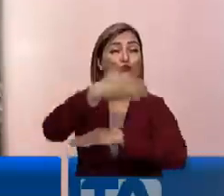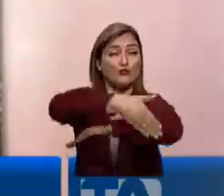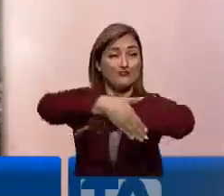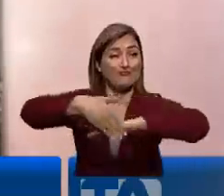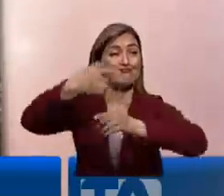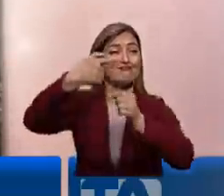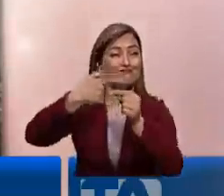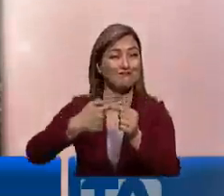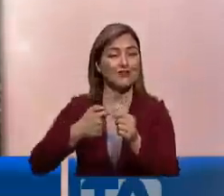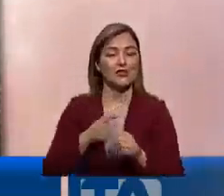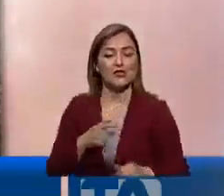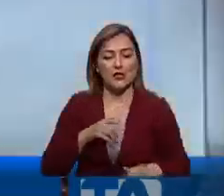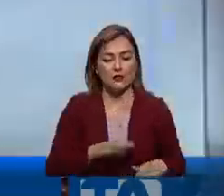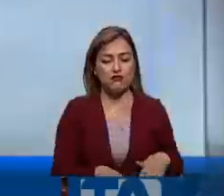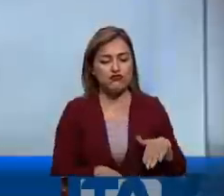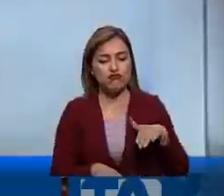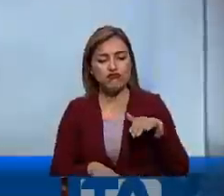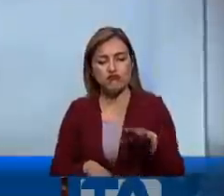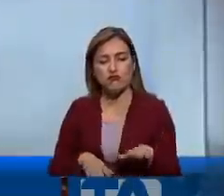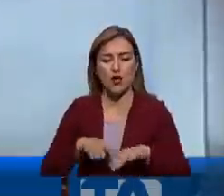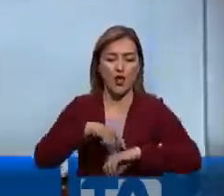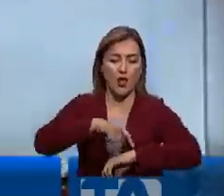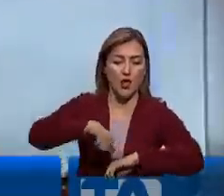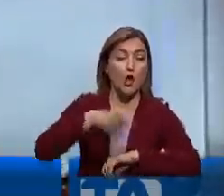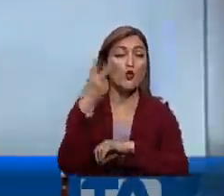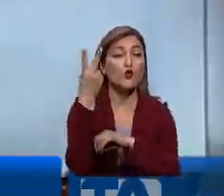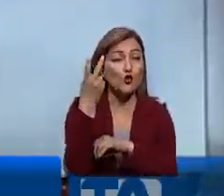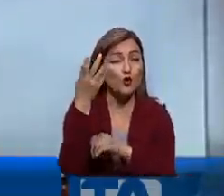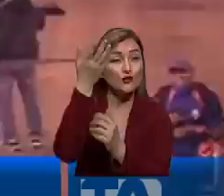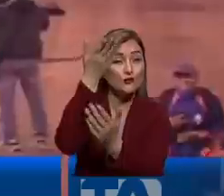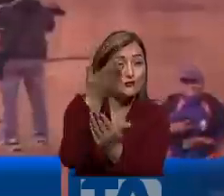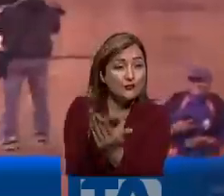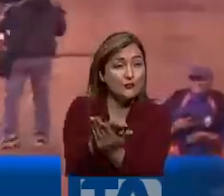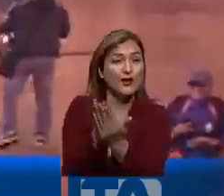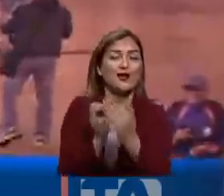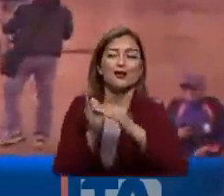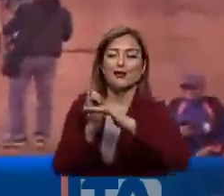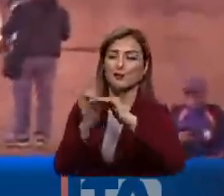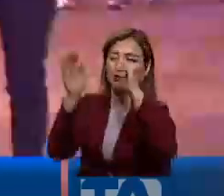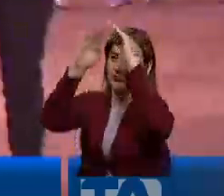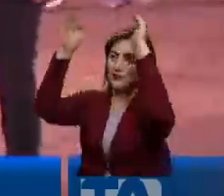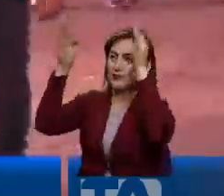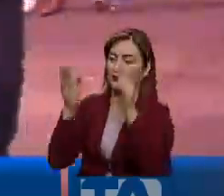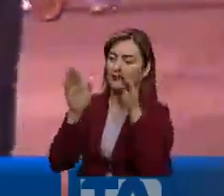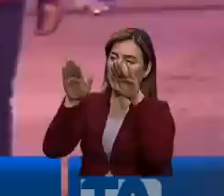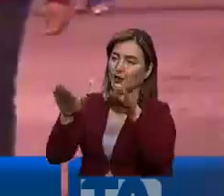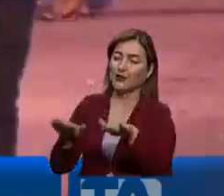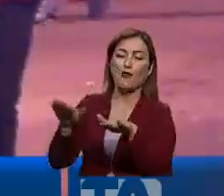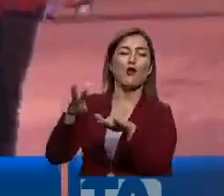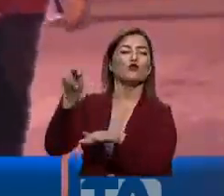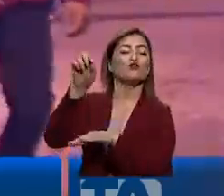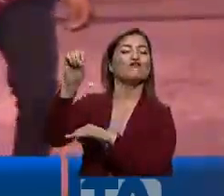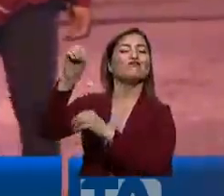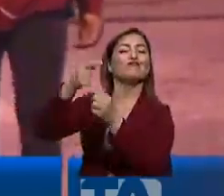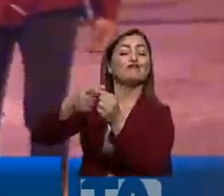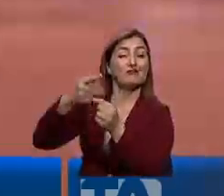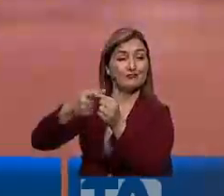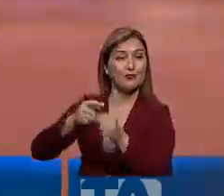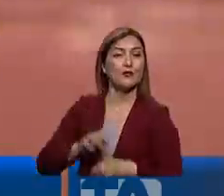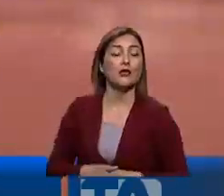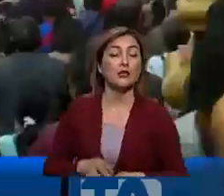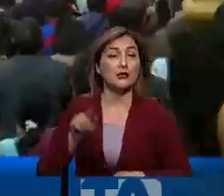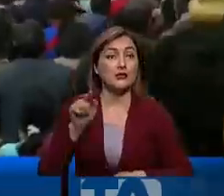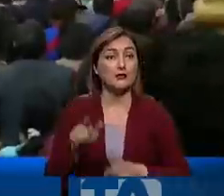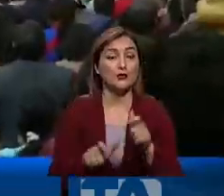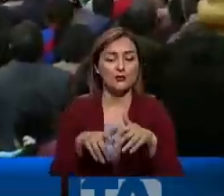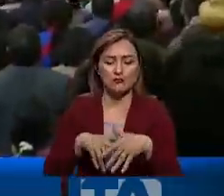de Quito en una caminata que tomaba más de 12 horas hasta llegar al santuario ubicado al nororiente de la ciudad. Con este acto, los feligreses